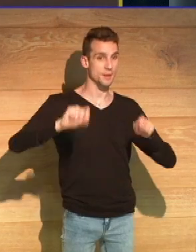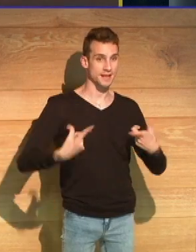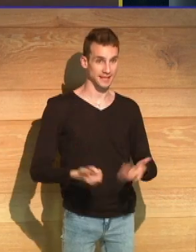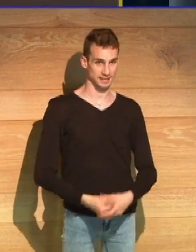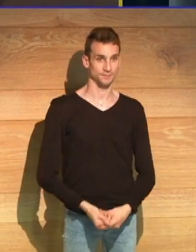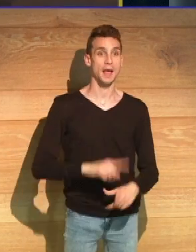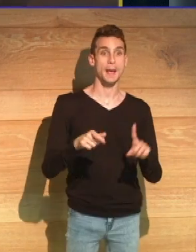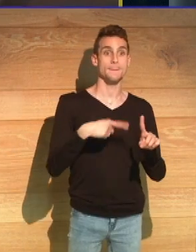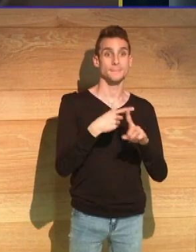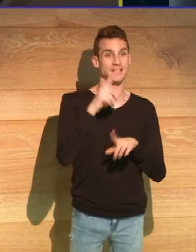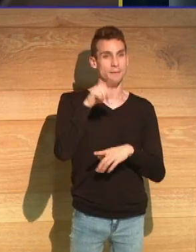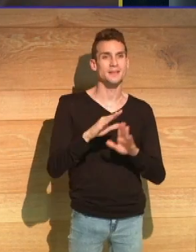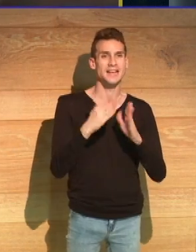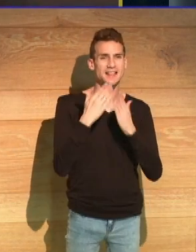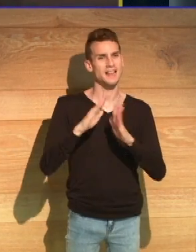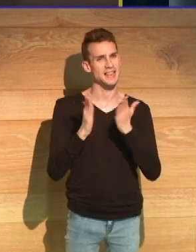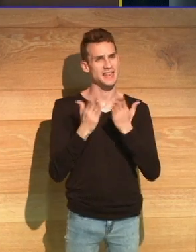libros de Harari,